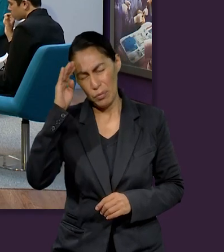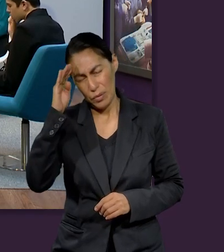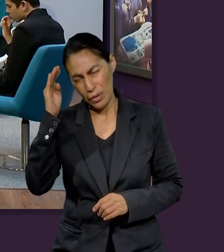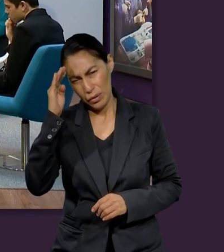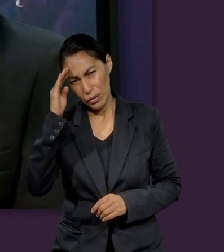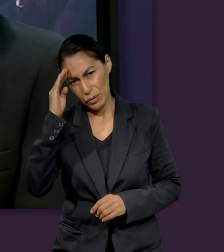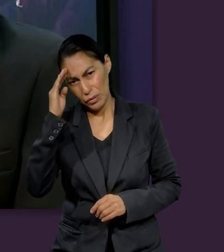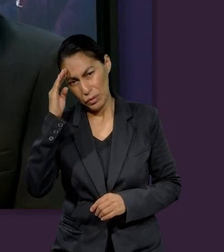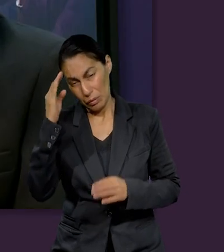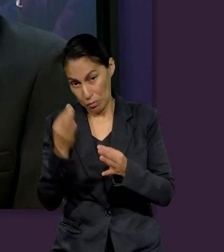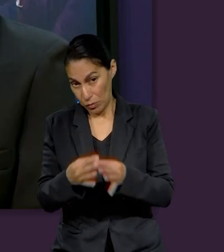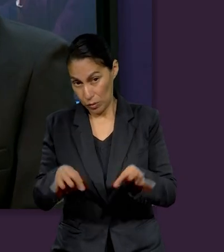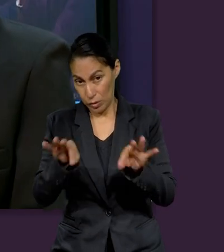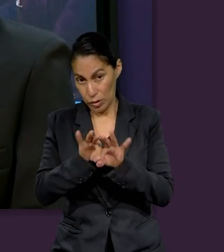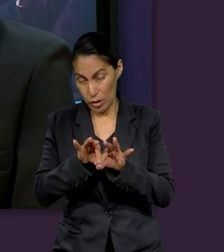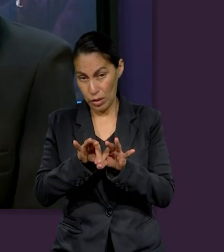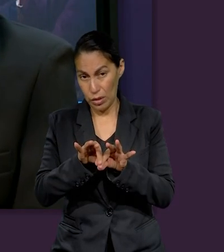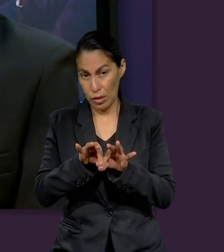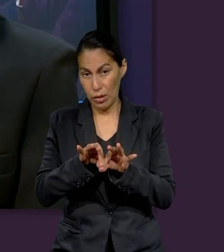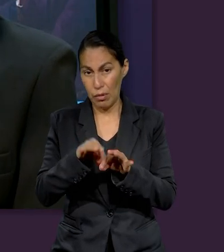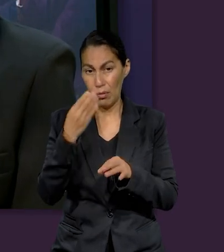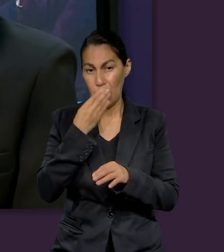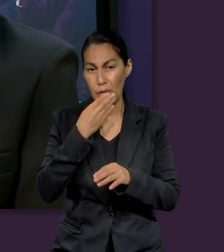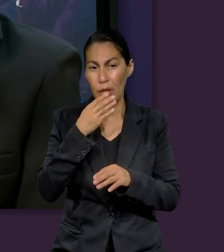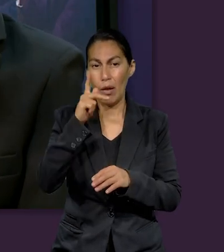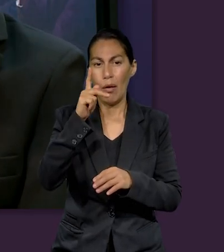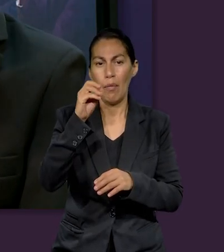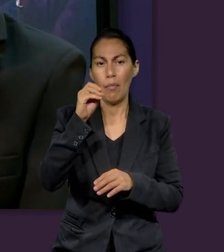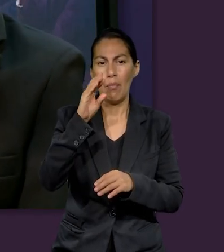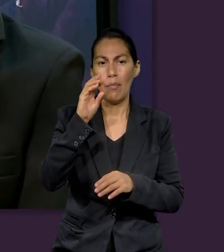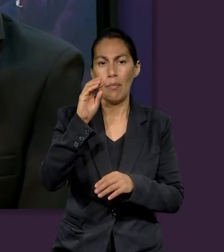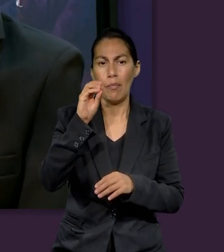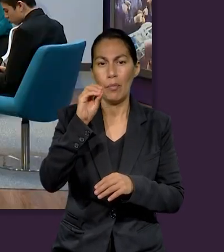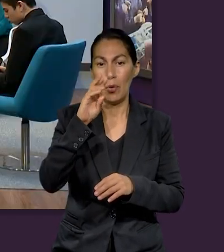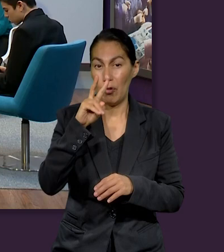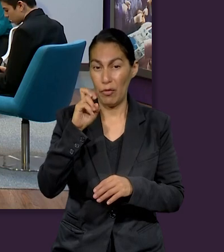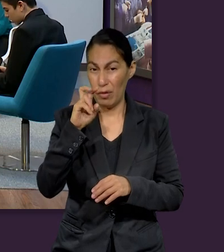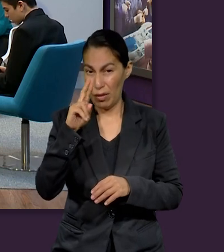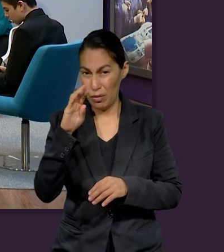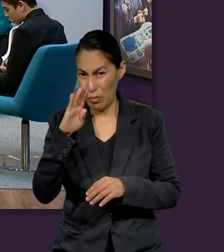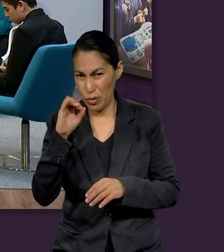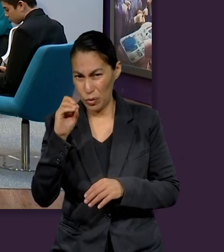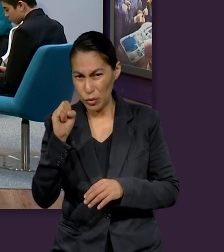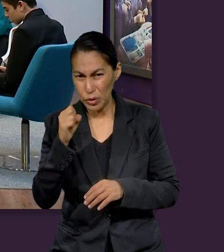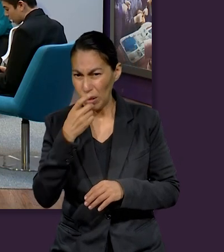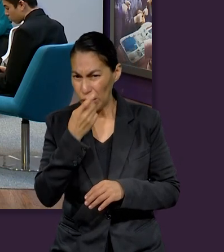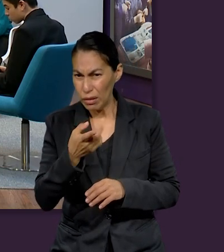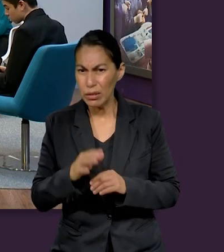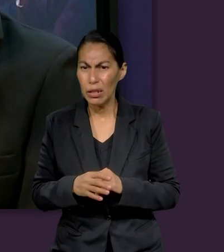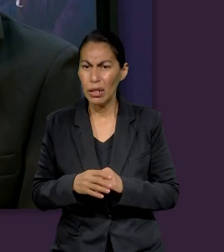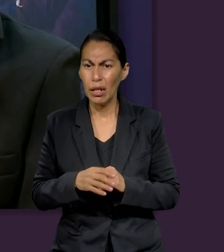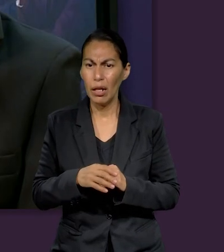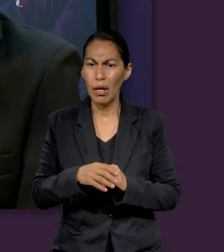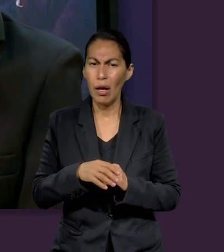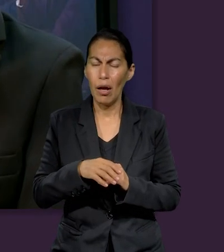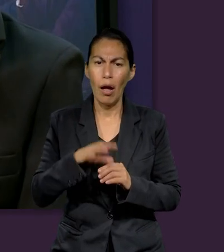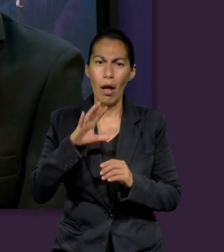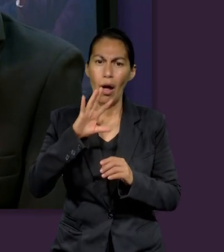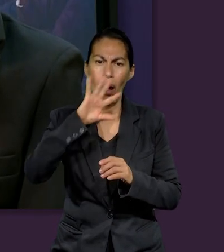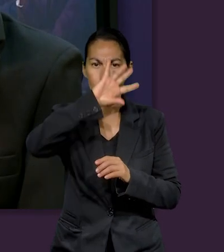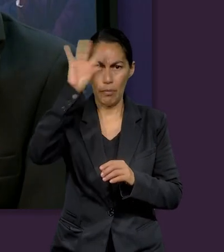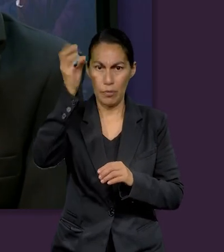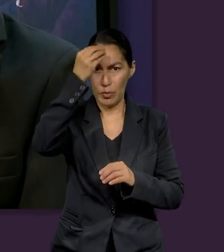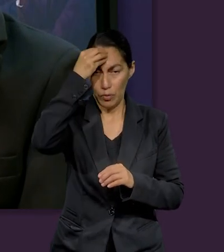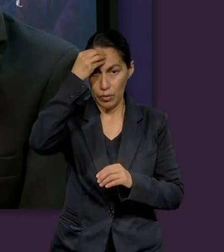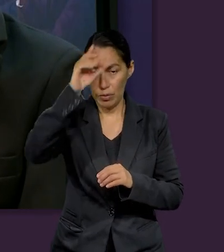que pasa Yo creo que un punto importante de Proverbios que lo menciona la lección de hecho dice de que Salomón dice en bueno por